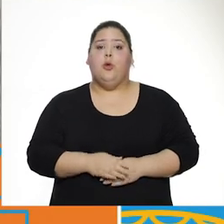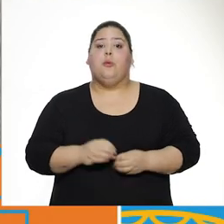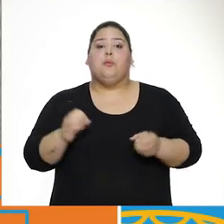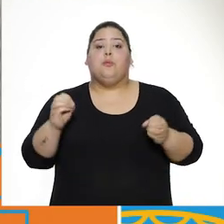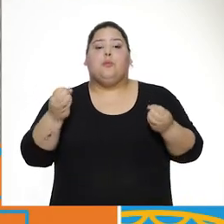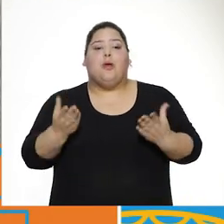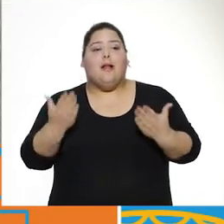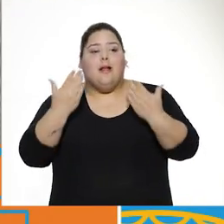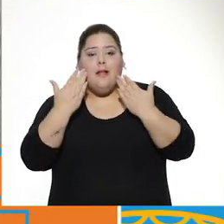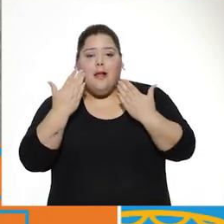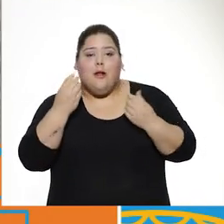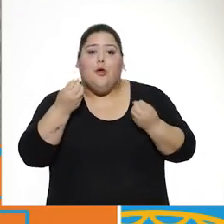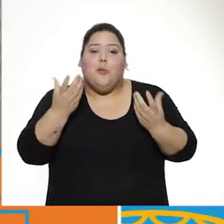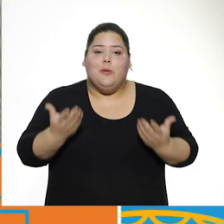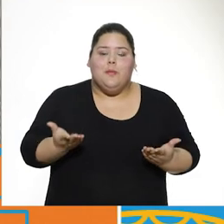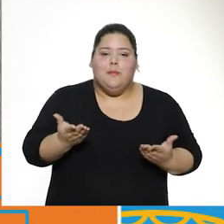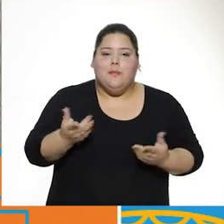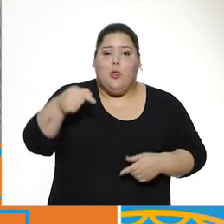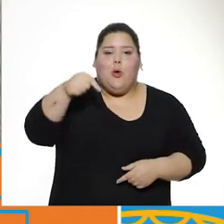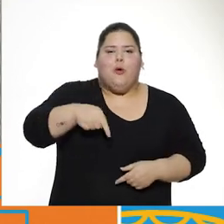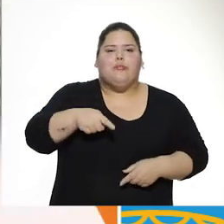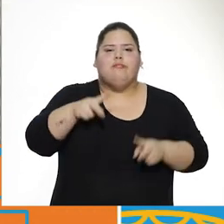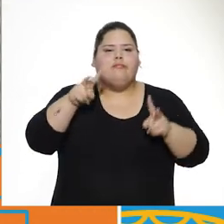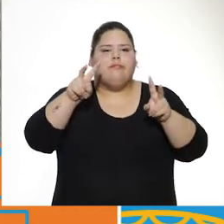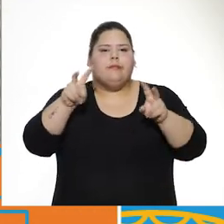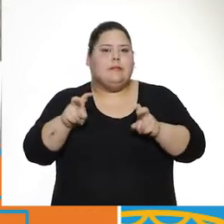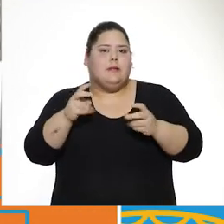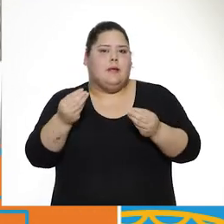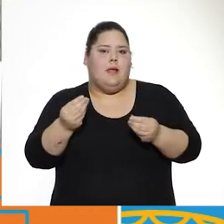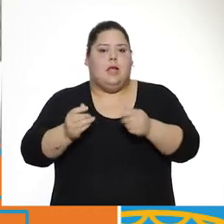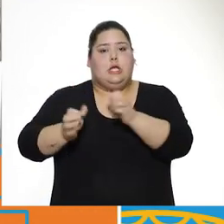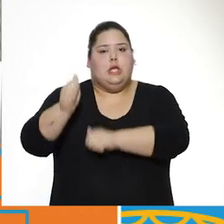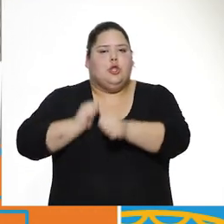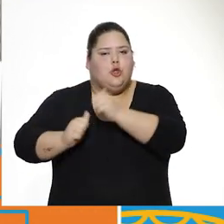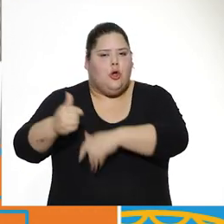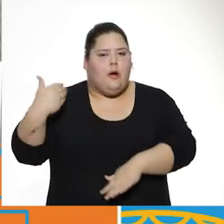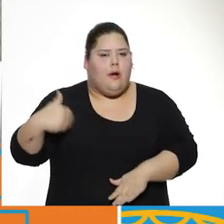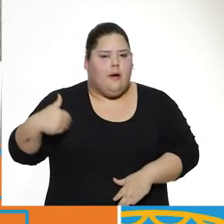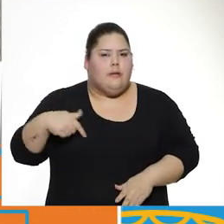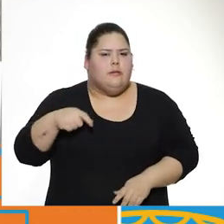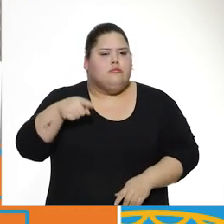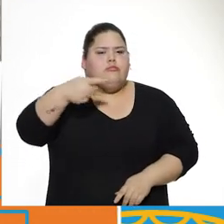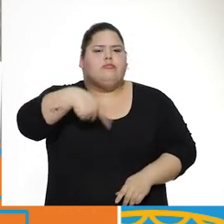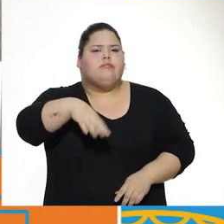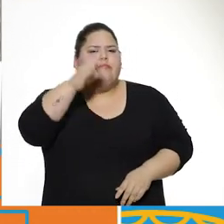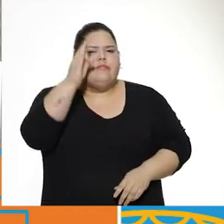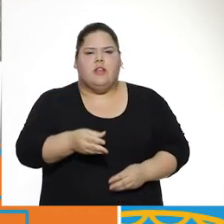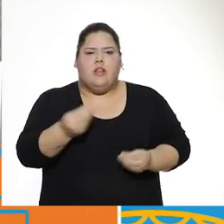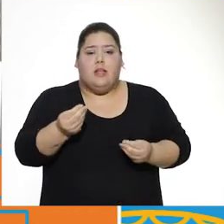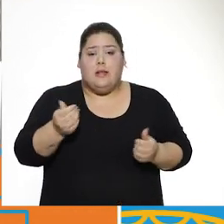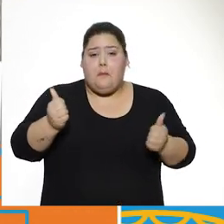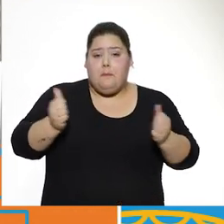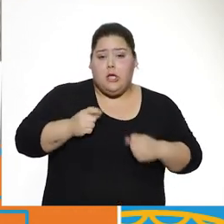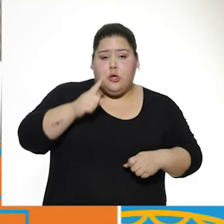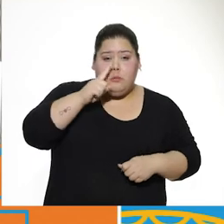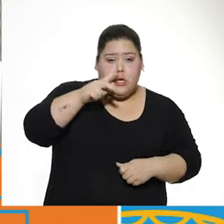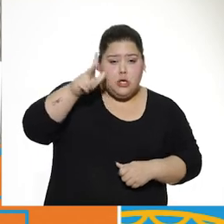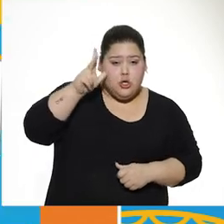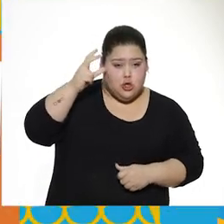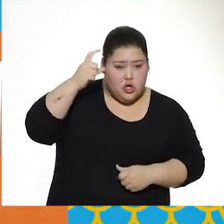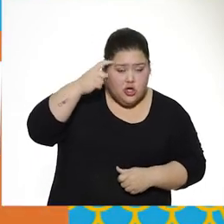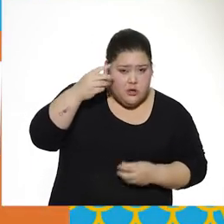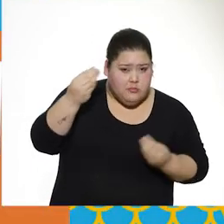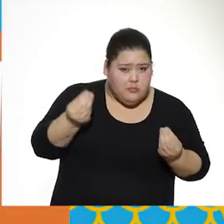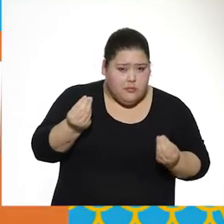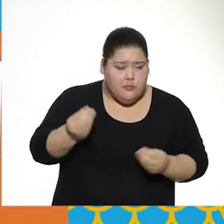Buenas tardes, chicos, ¿cómo están? Hoy vamos a hablar acerca de la historia argentina. ¿Ustedes saben qué pasó en mayo de